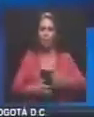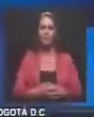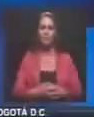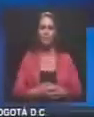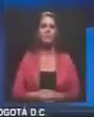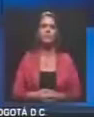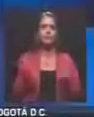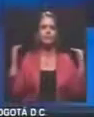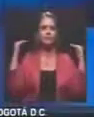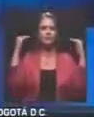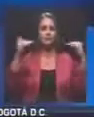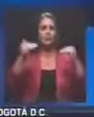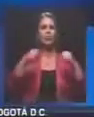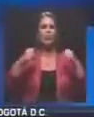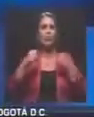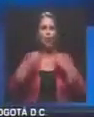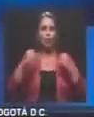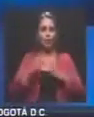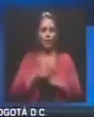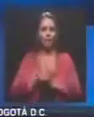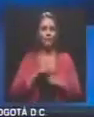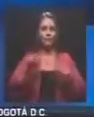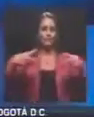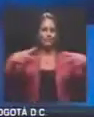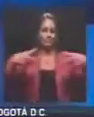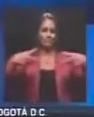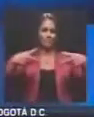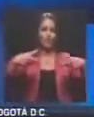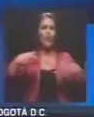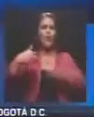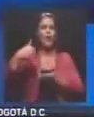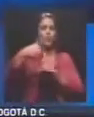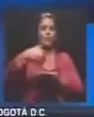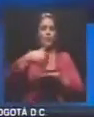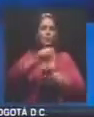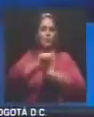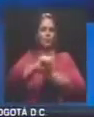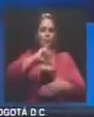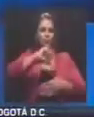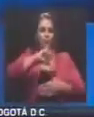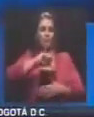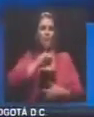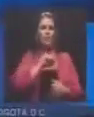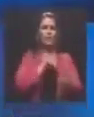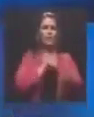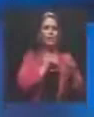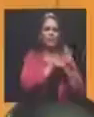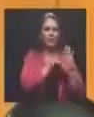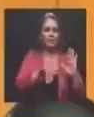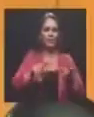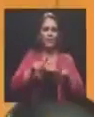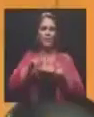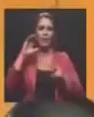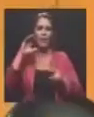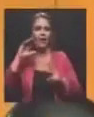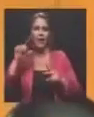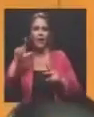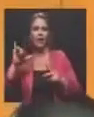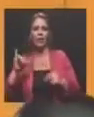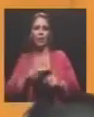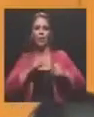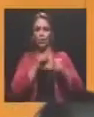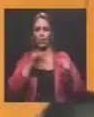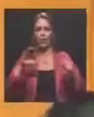en el estadio de Campín para el partido de día de los cuartos de final de la Copa Sudamericana entre Santa Fe y Deportivo Cali.